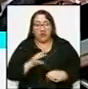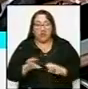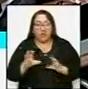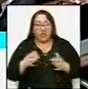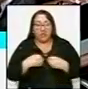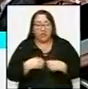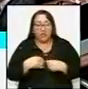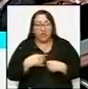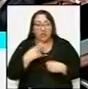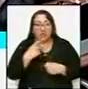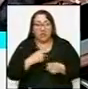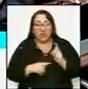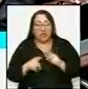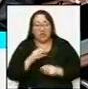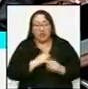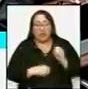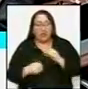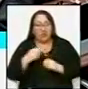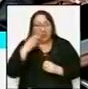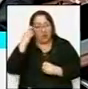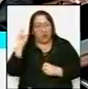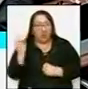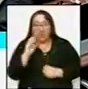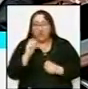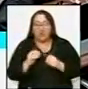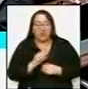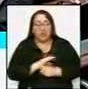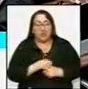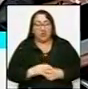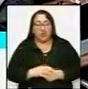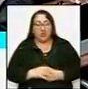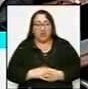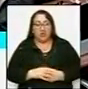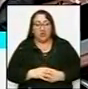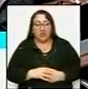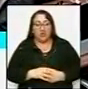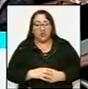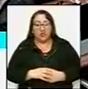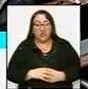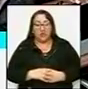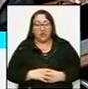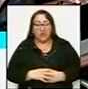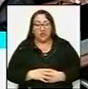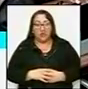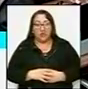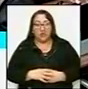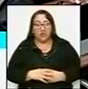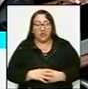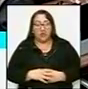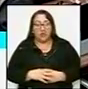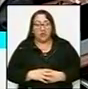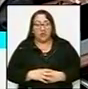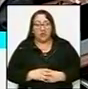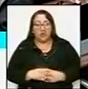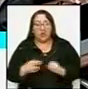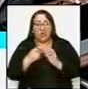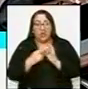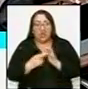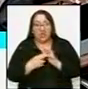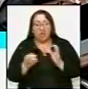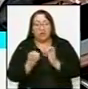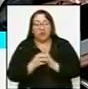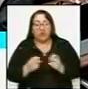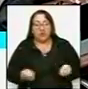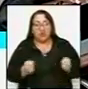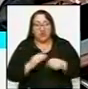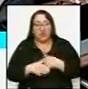el supuesto de que la organización política no subsane dentro del plazo antes mencionado, el registro iniciará un procedimiento de suspensión de